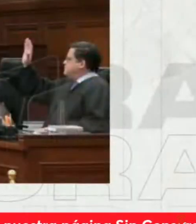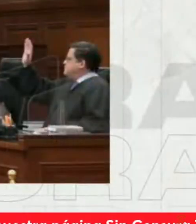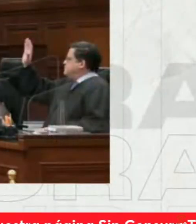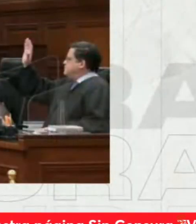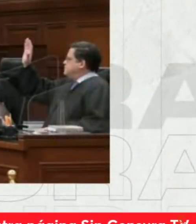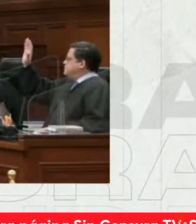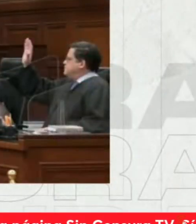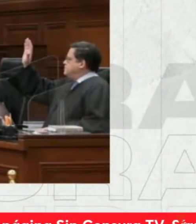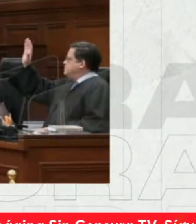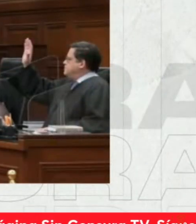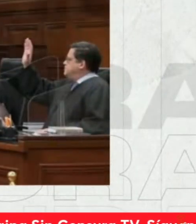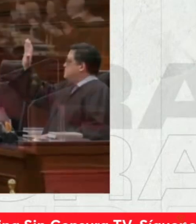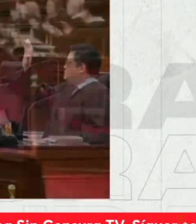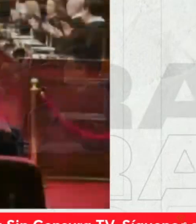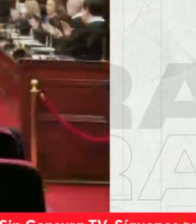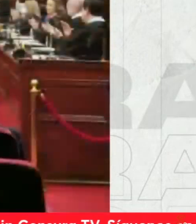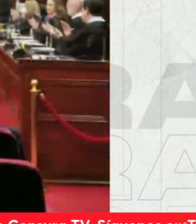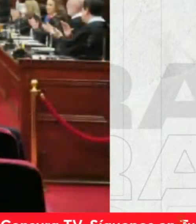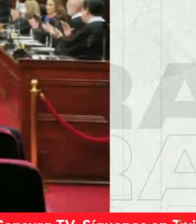están